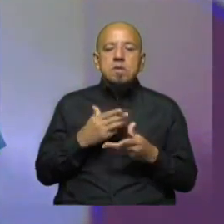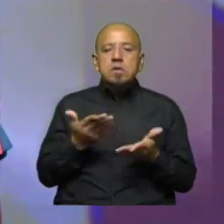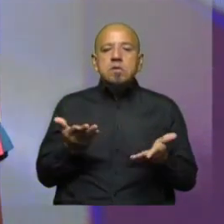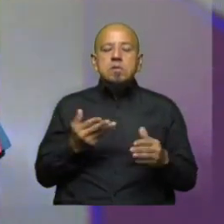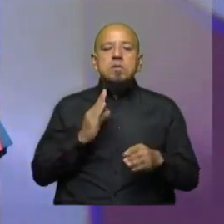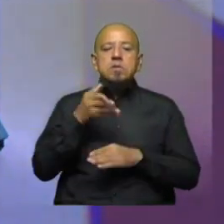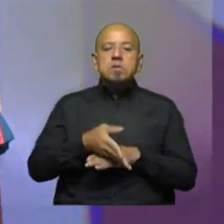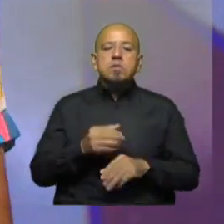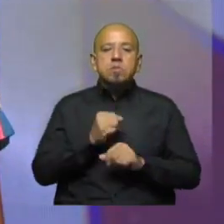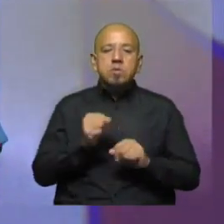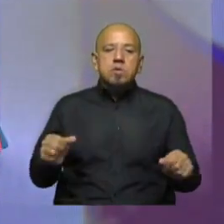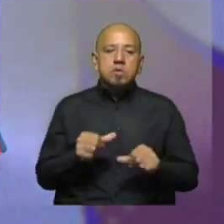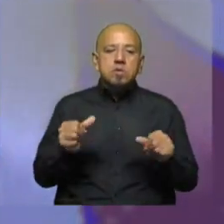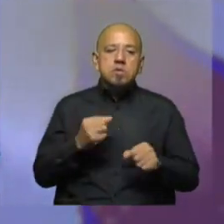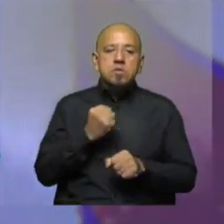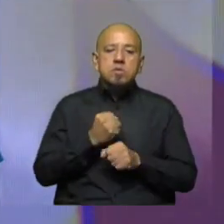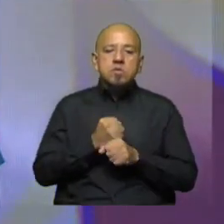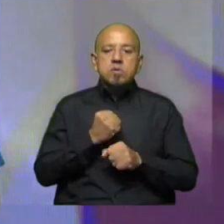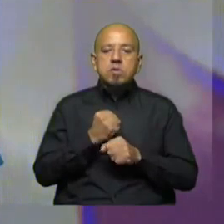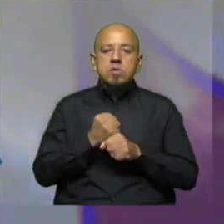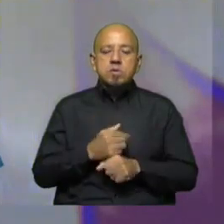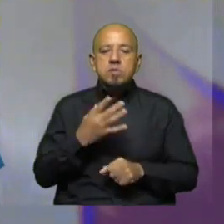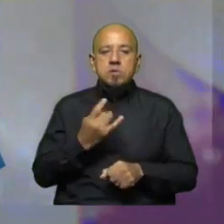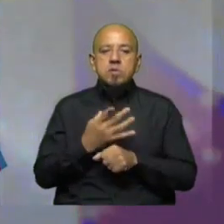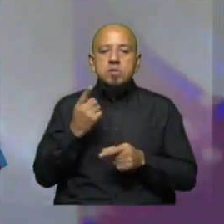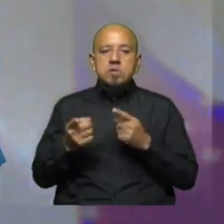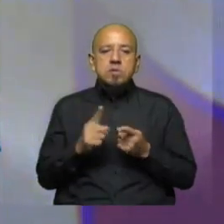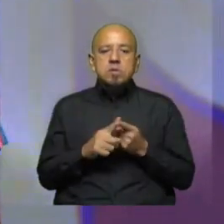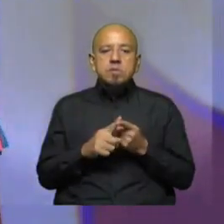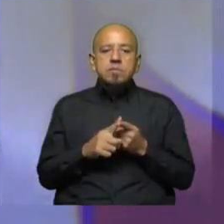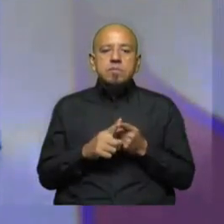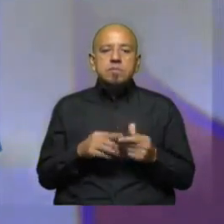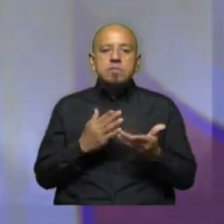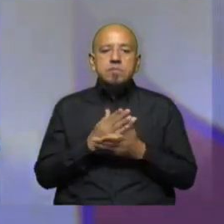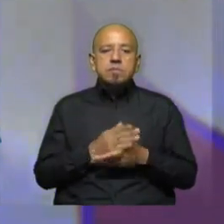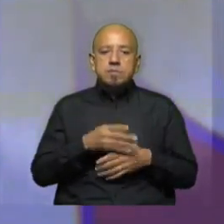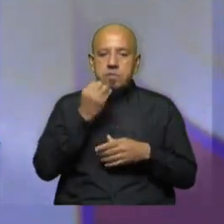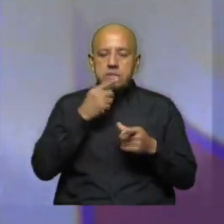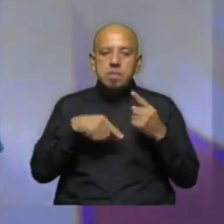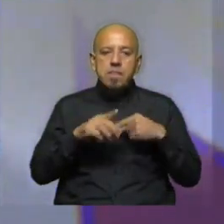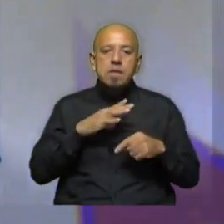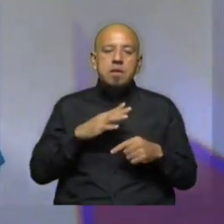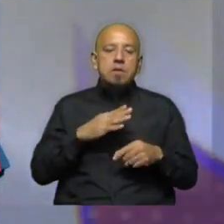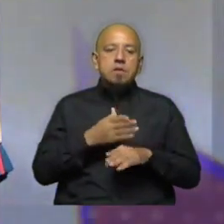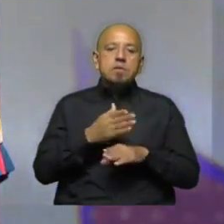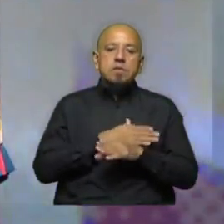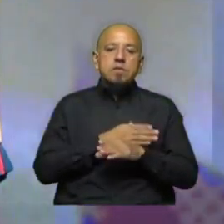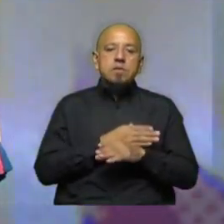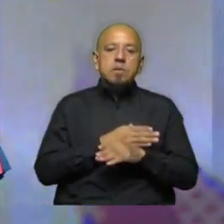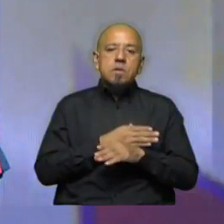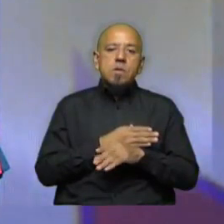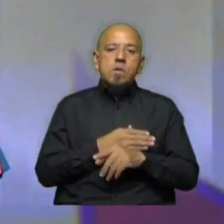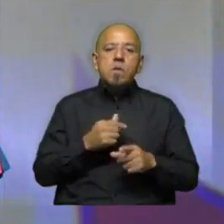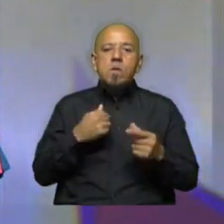accesibles puede realizar un trabajo medianamente profesional, siempre mejorable, pero profesional. Pero claro, antes en algún momento uno tenía que